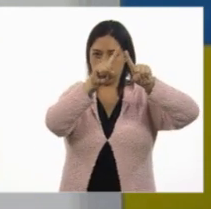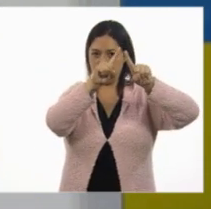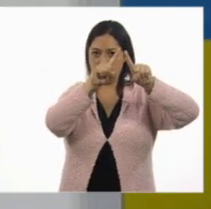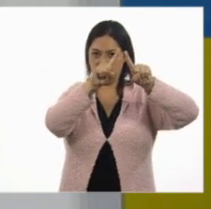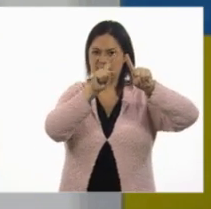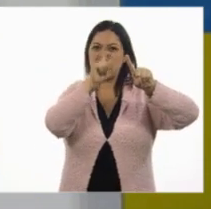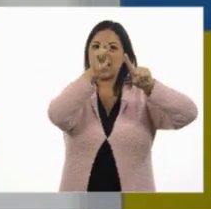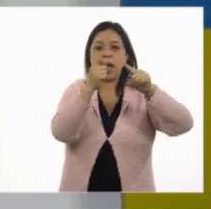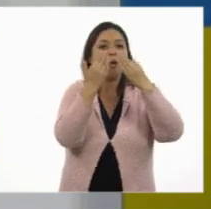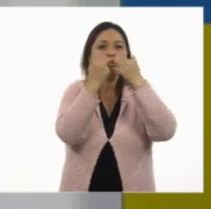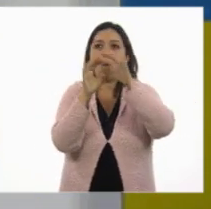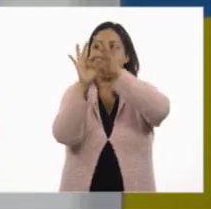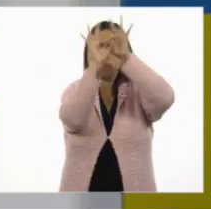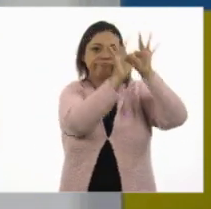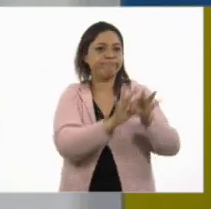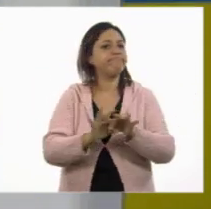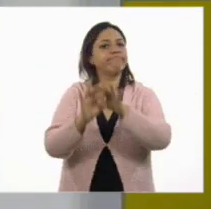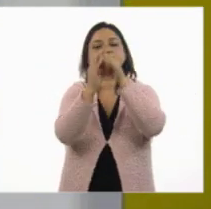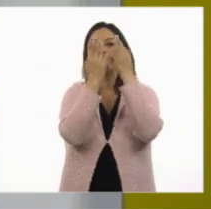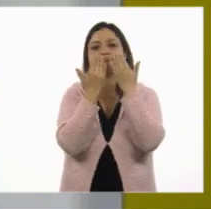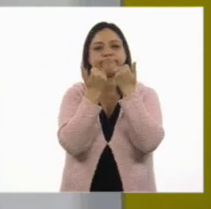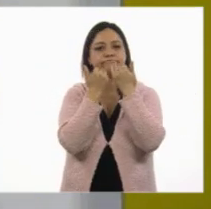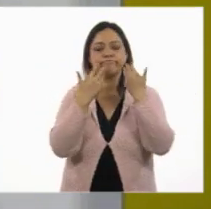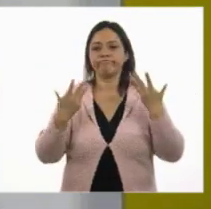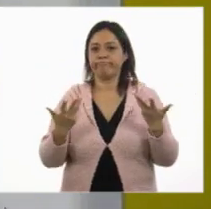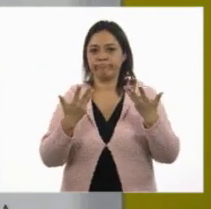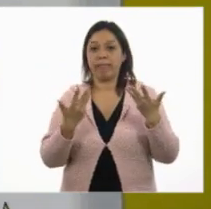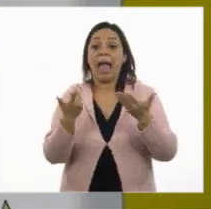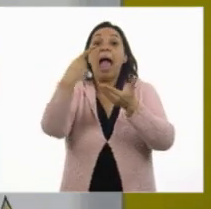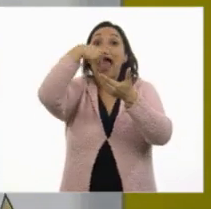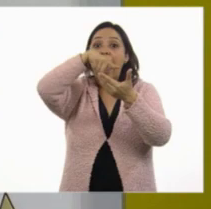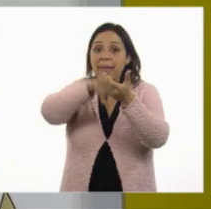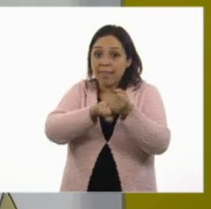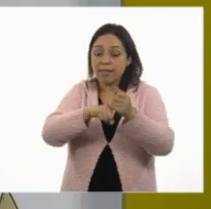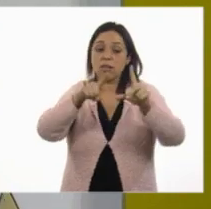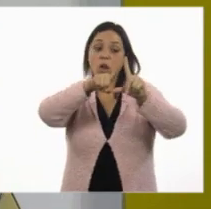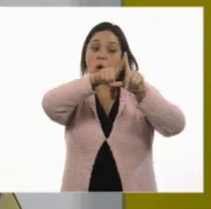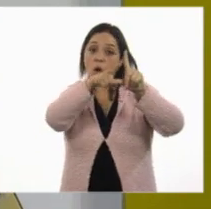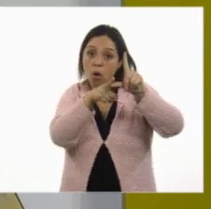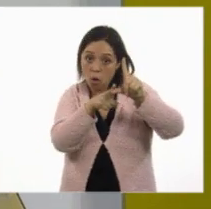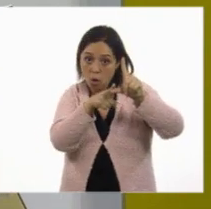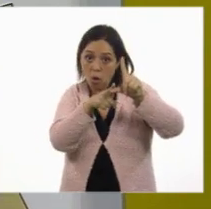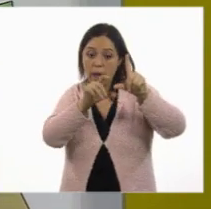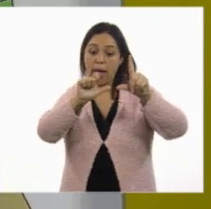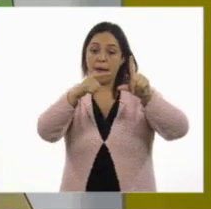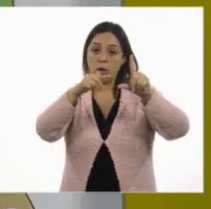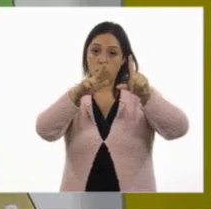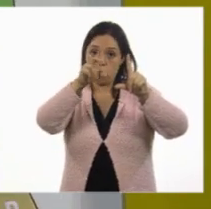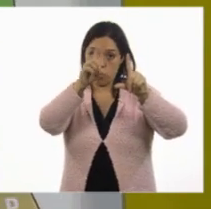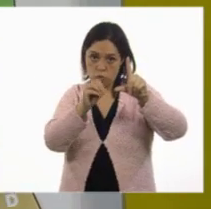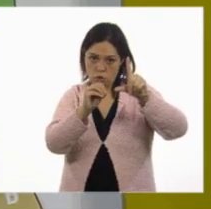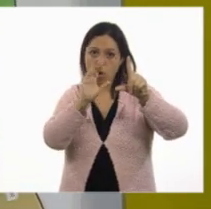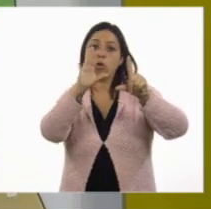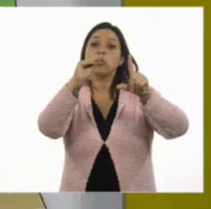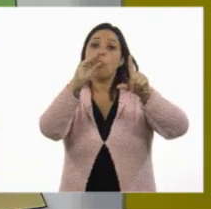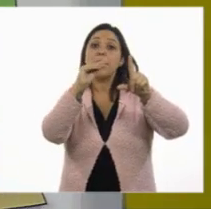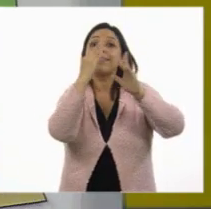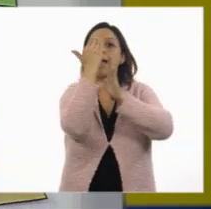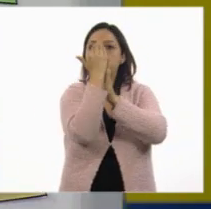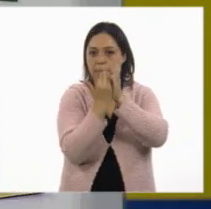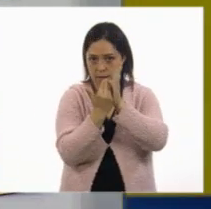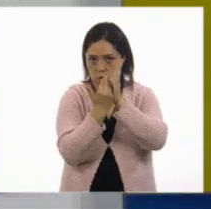lados congruentes. Cada uno de los ángulos interiores del triángulo pueden ser ángulo agudo si es menor de 90